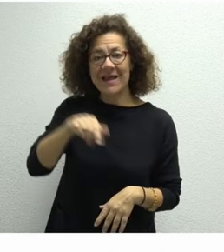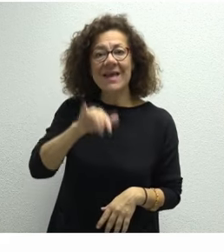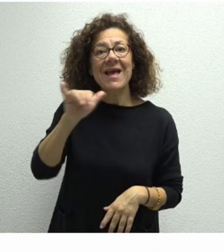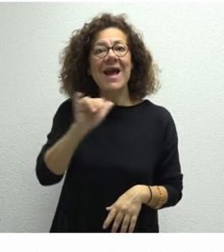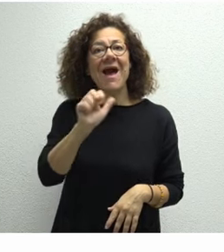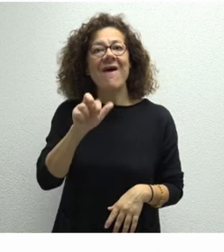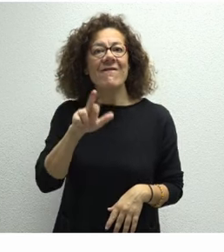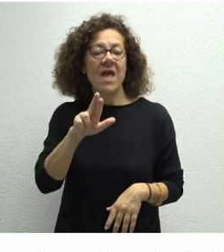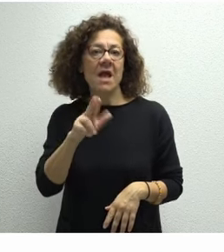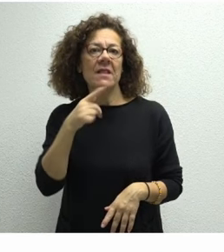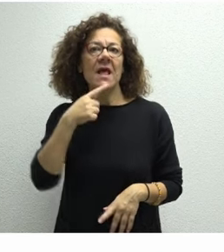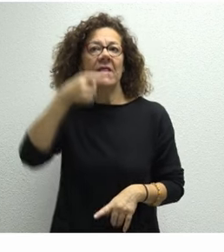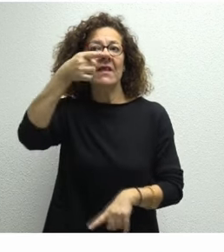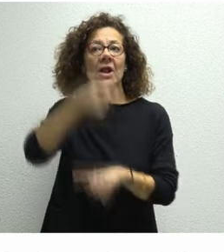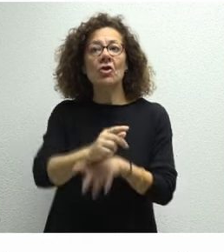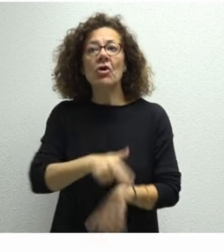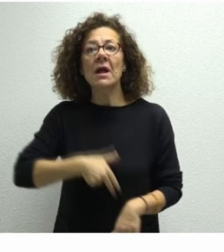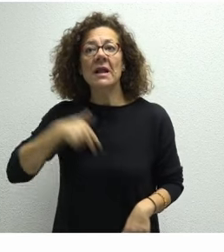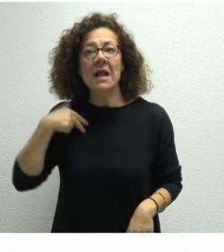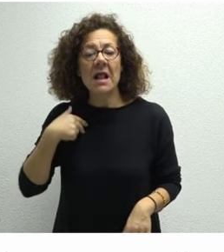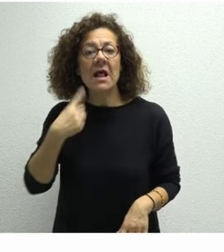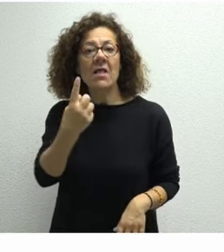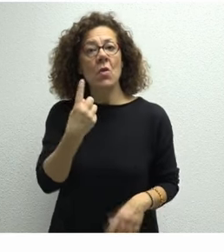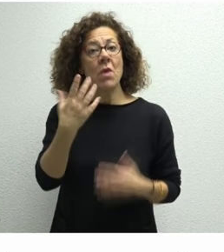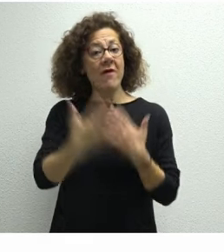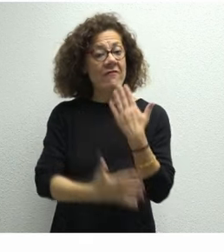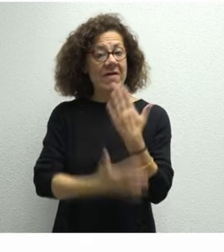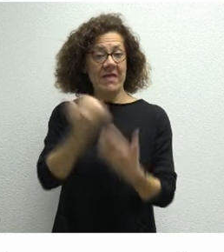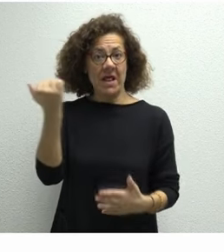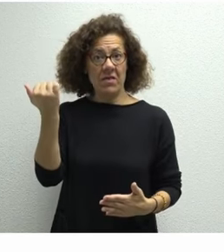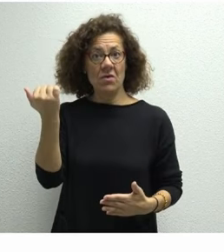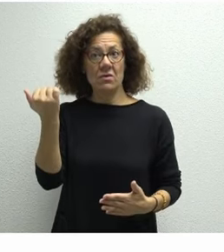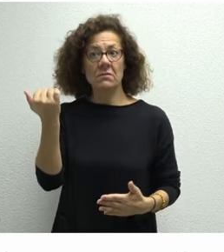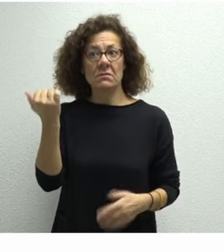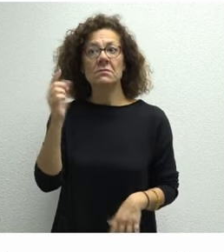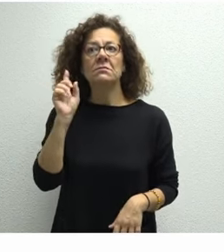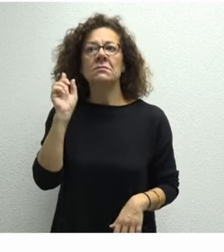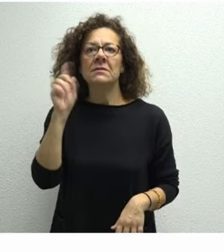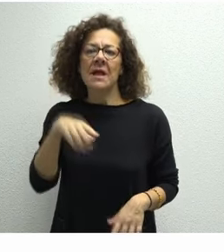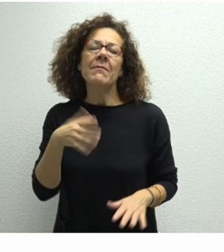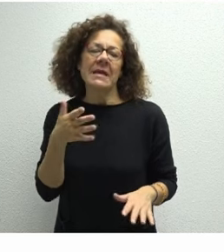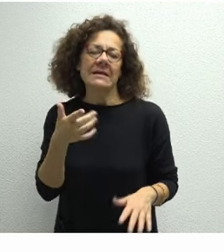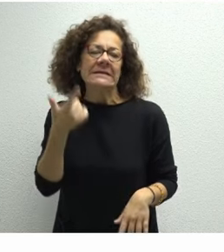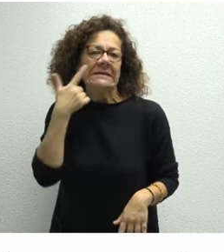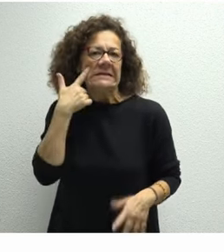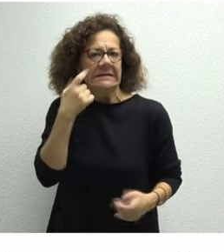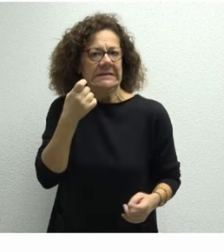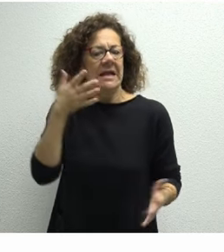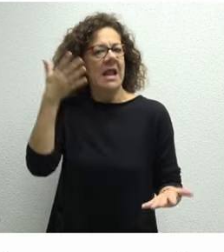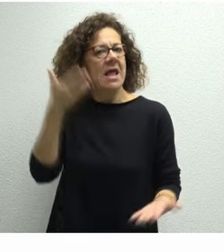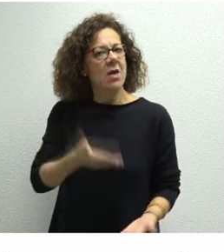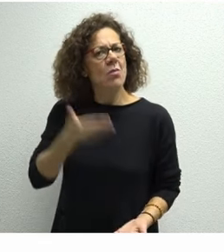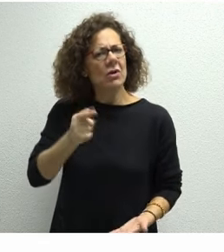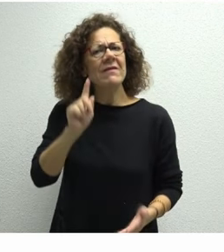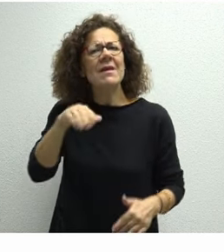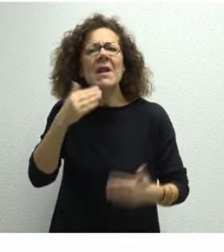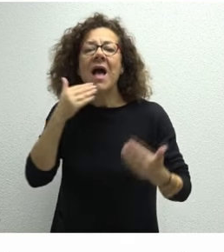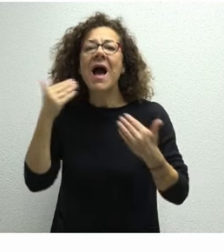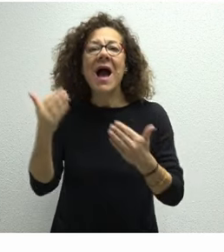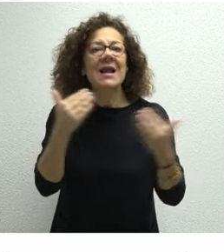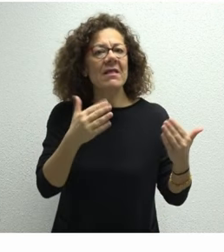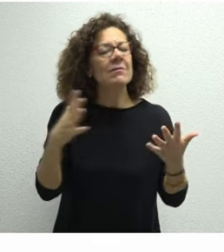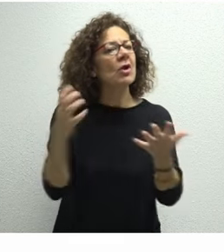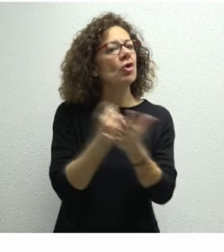como director general de una federación habla también de la importancia el agradecimiento que toda la